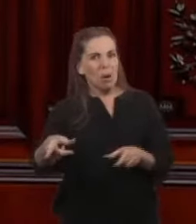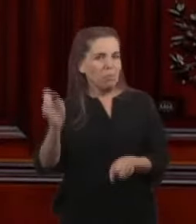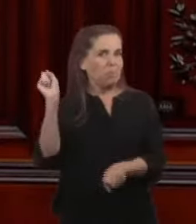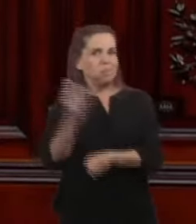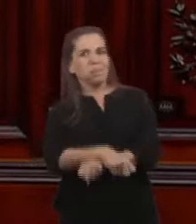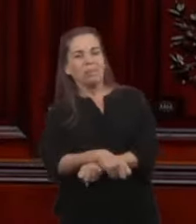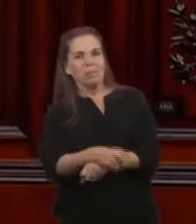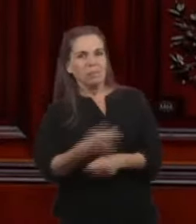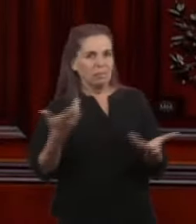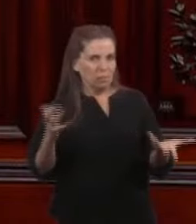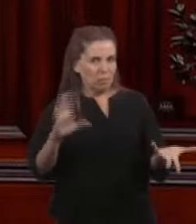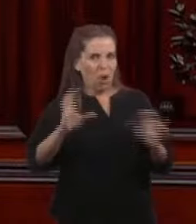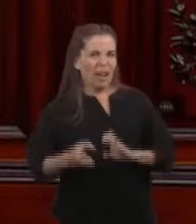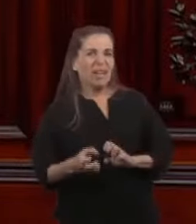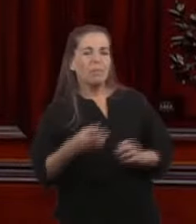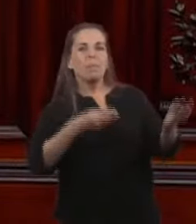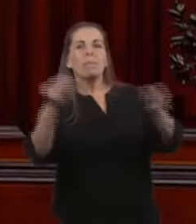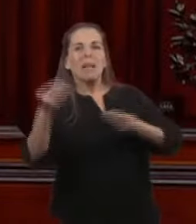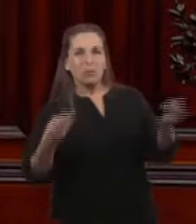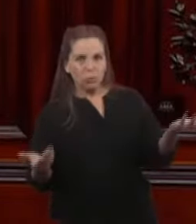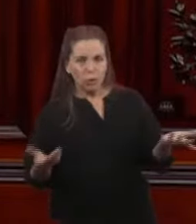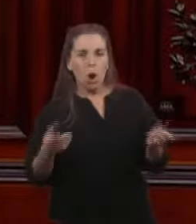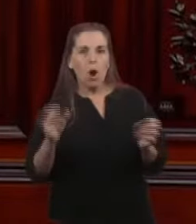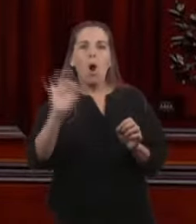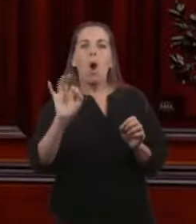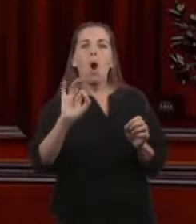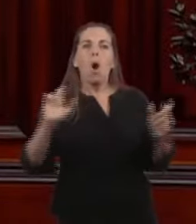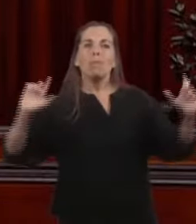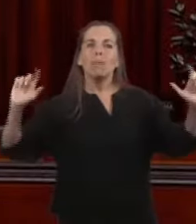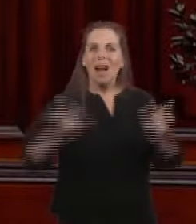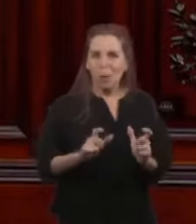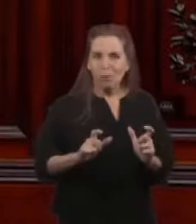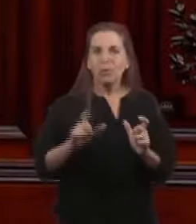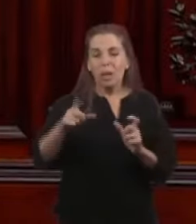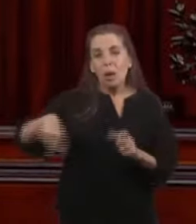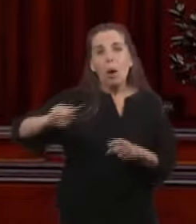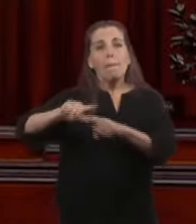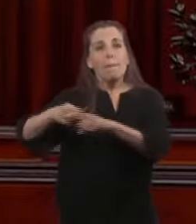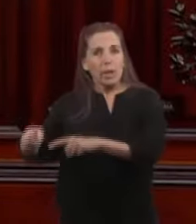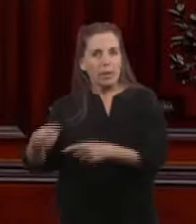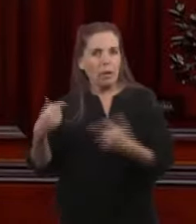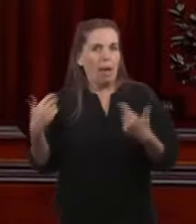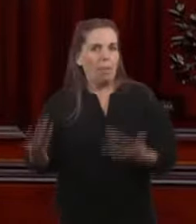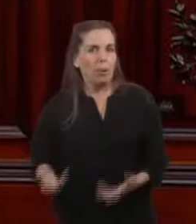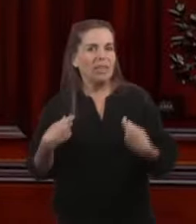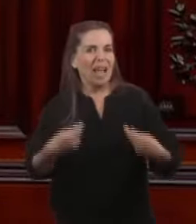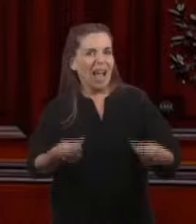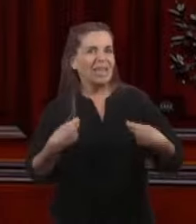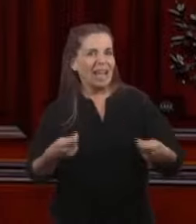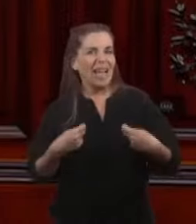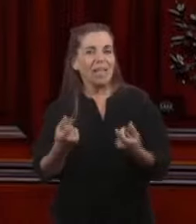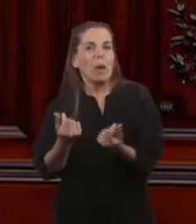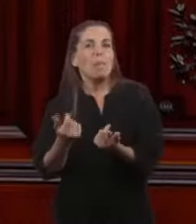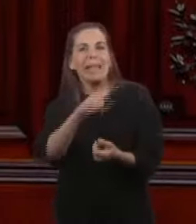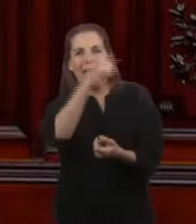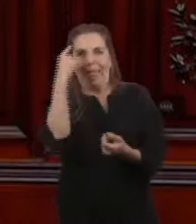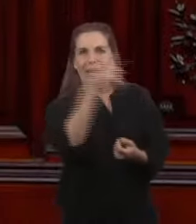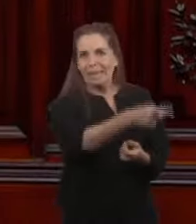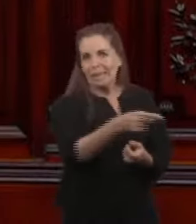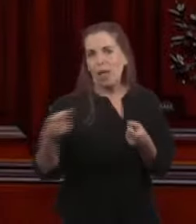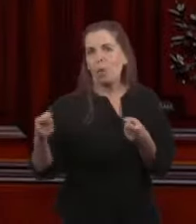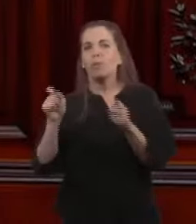alguna porque solo gastando plata Que no es suya que pueden hacer negocios para ellos sus clientes y sus